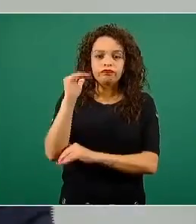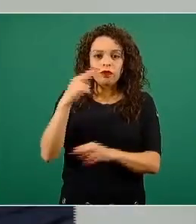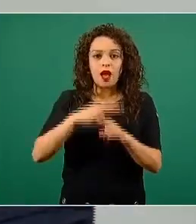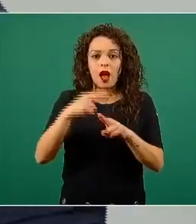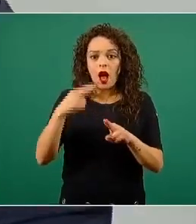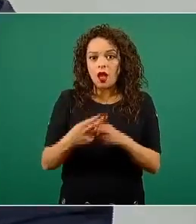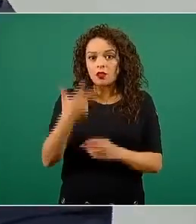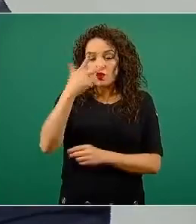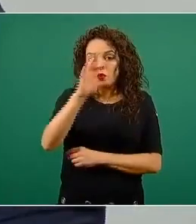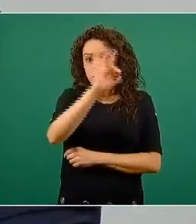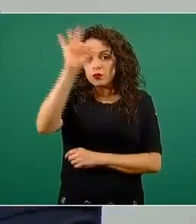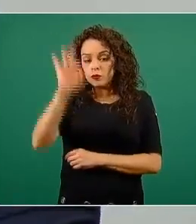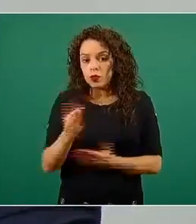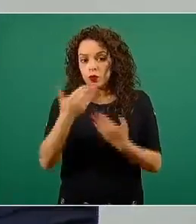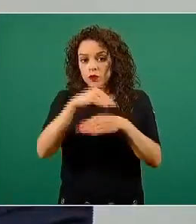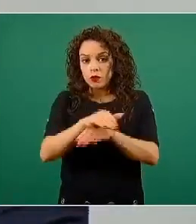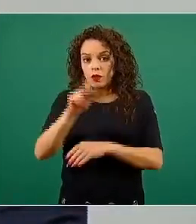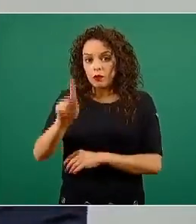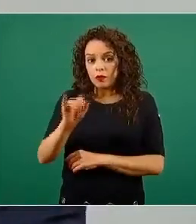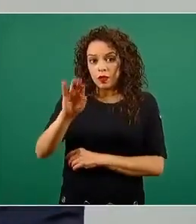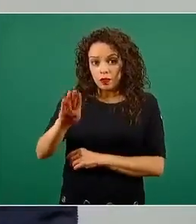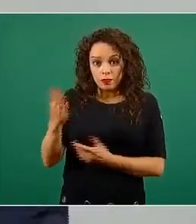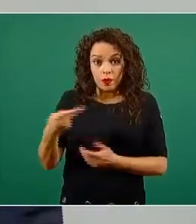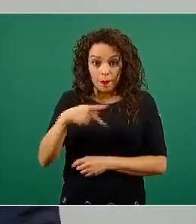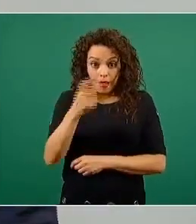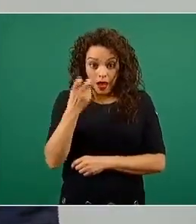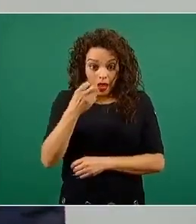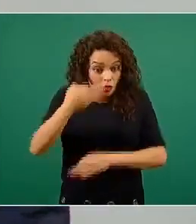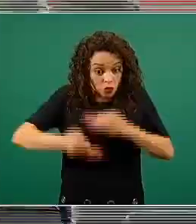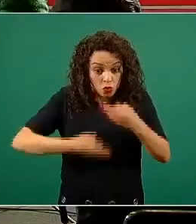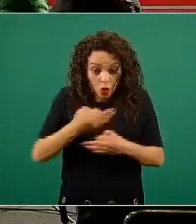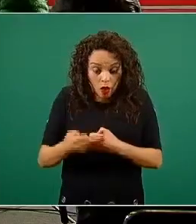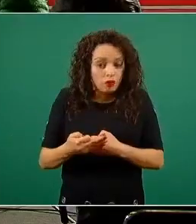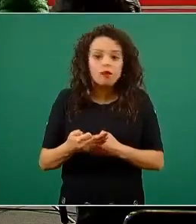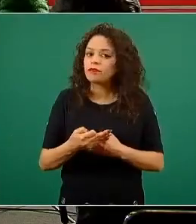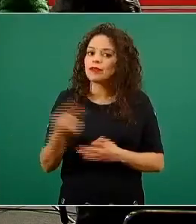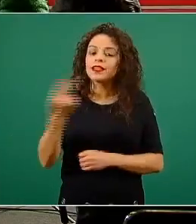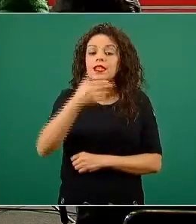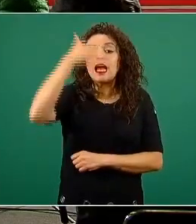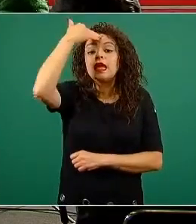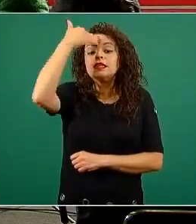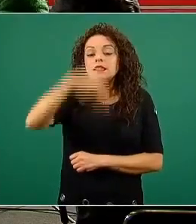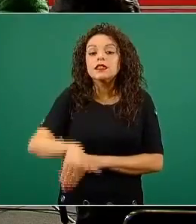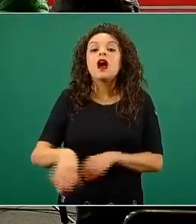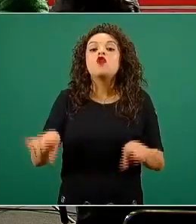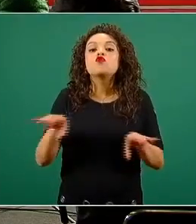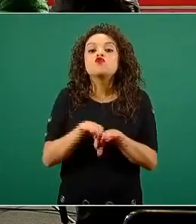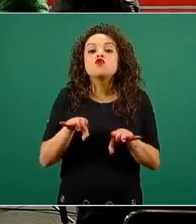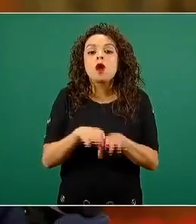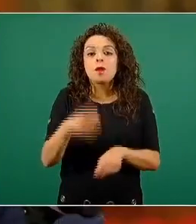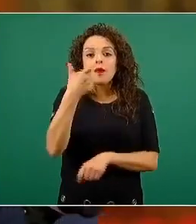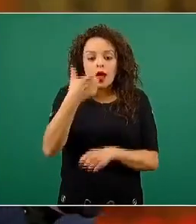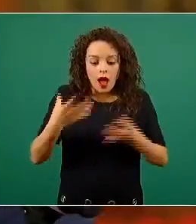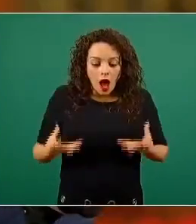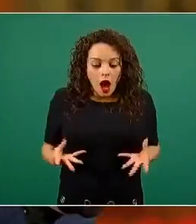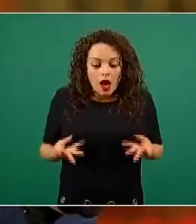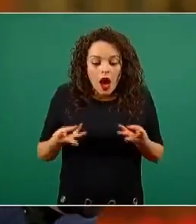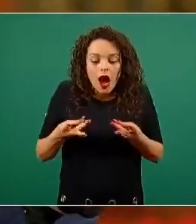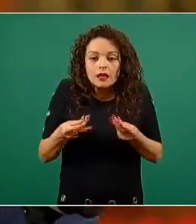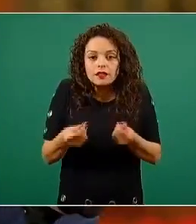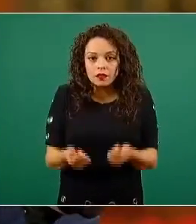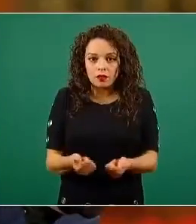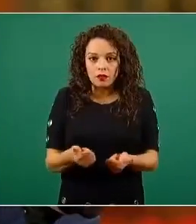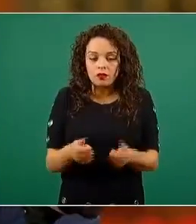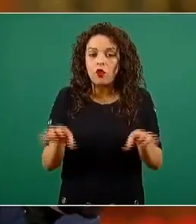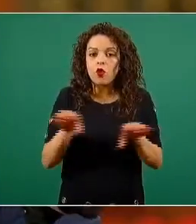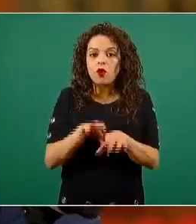8% del Producto Interno Bruto. Pero el gasto no lo es todo, hay que saber en qué gastar. Y la gran intervención para